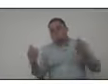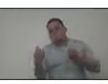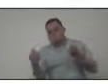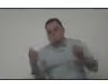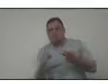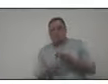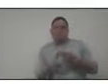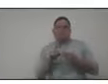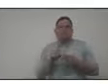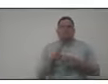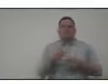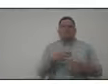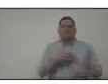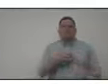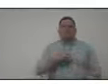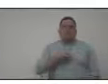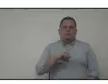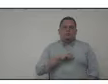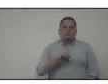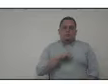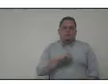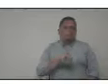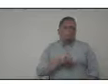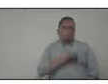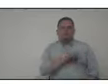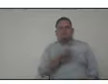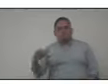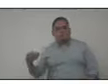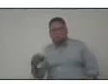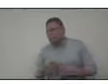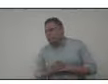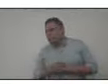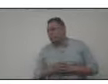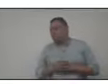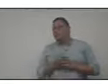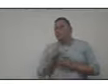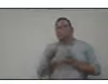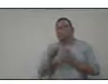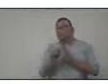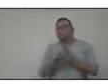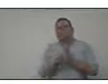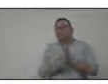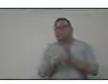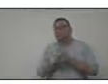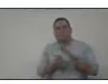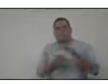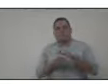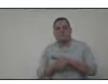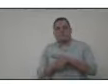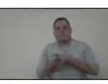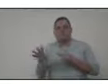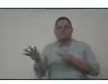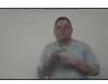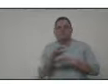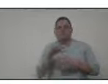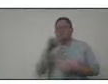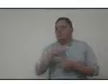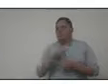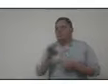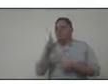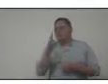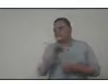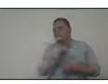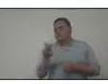en la ruta cardiovascular excelente, tenemos el programa de demanda inducida, que todo ese es el primer